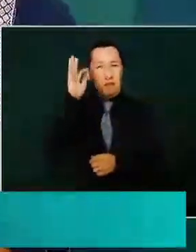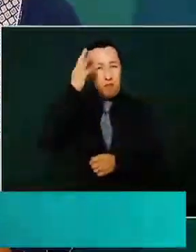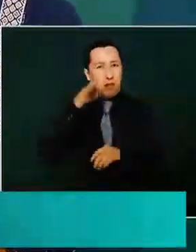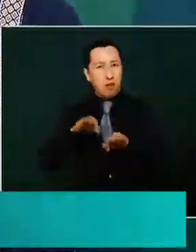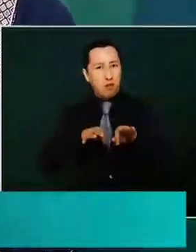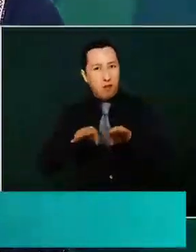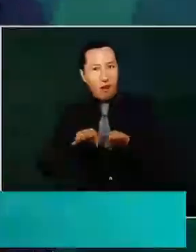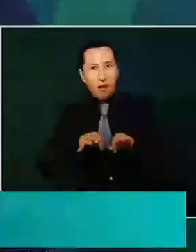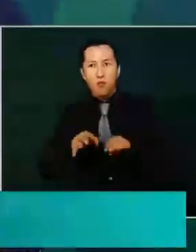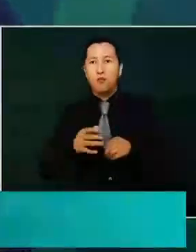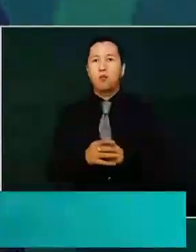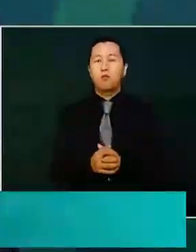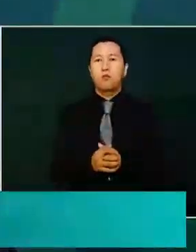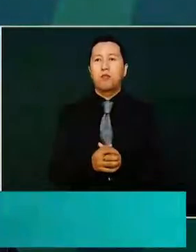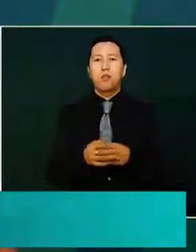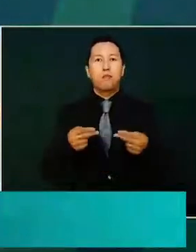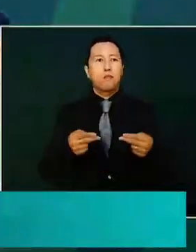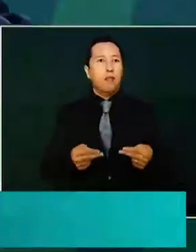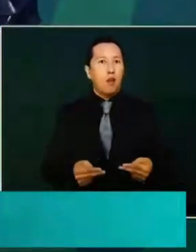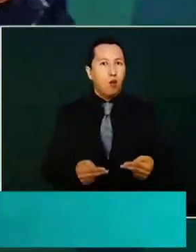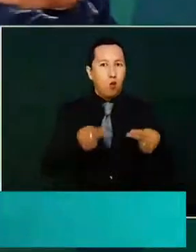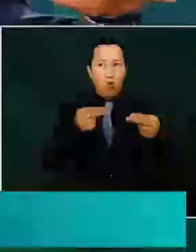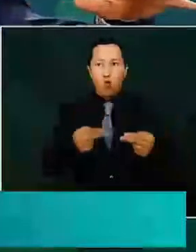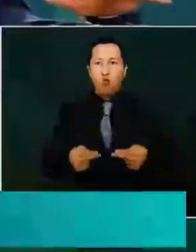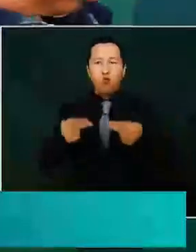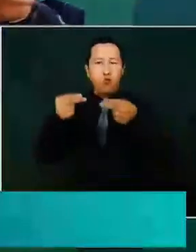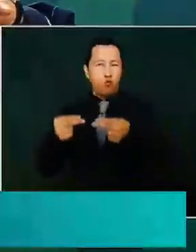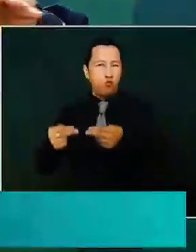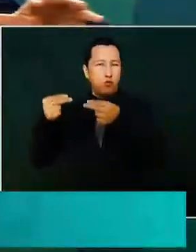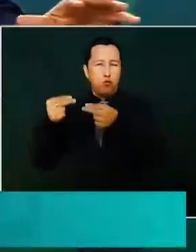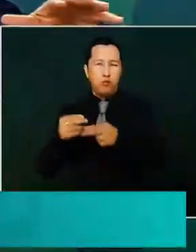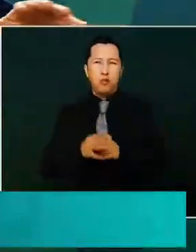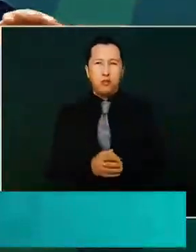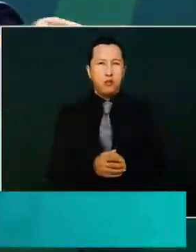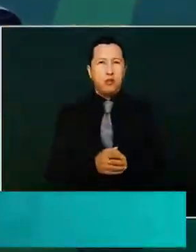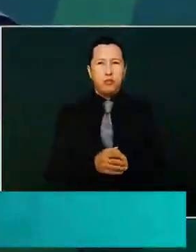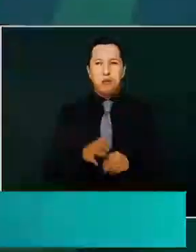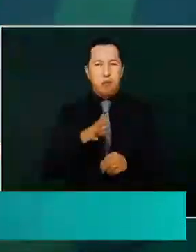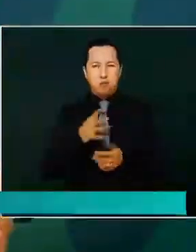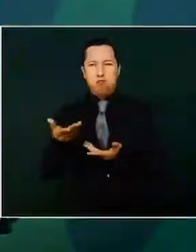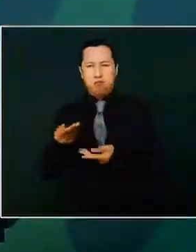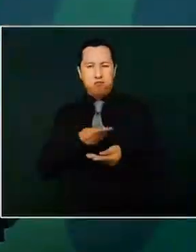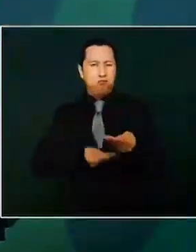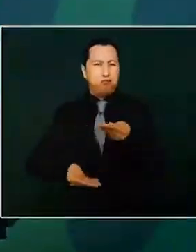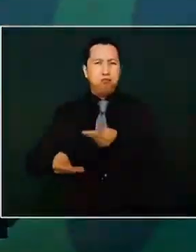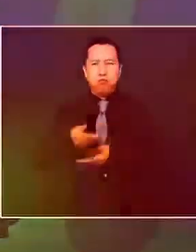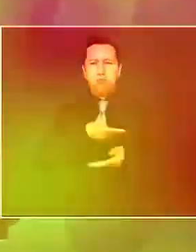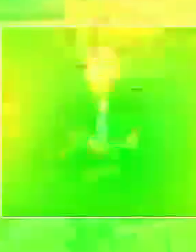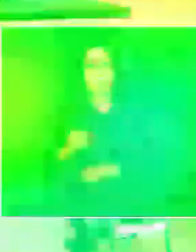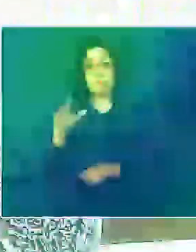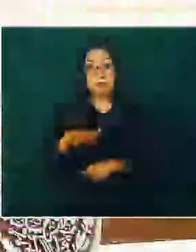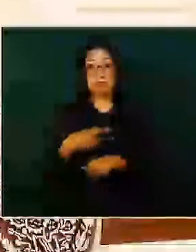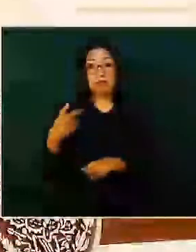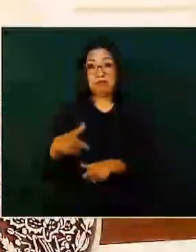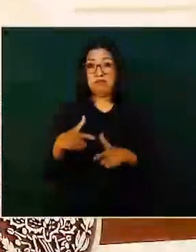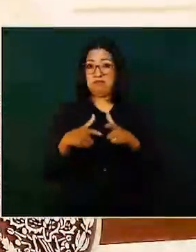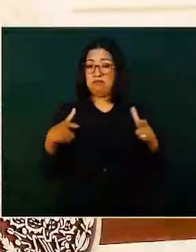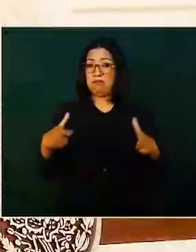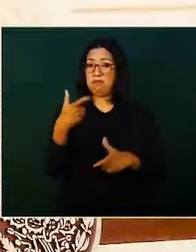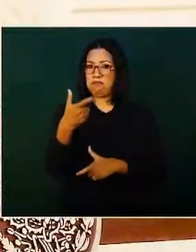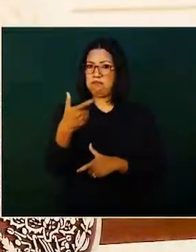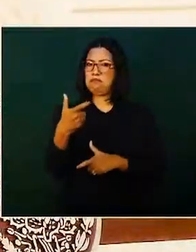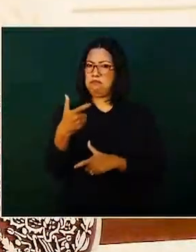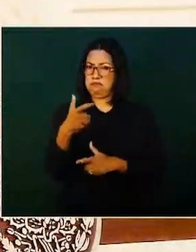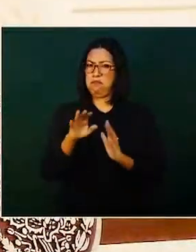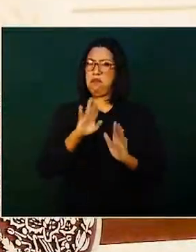el comercio, hay más distribución de recursos. Por su parte,